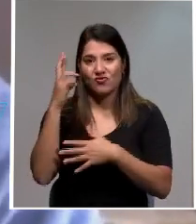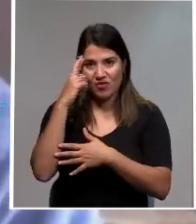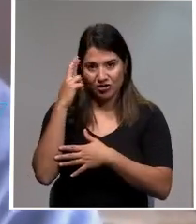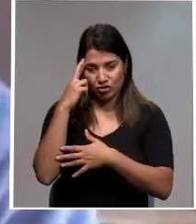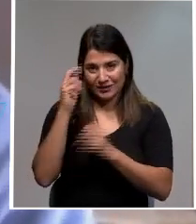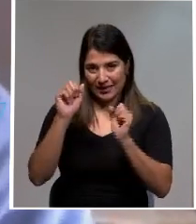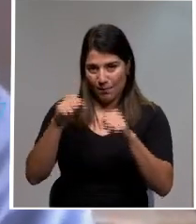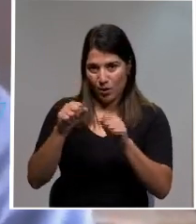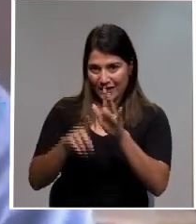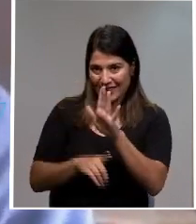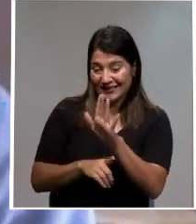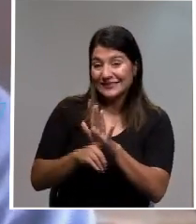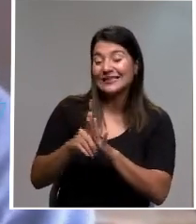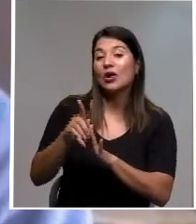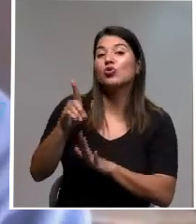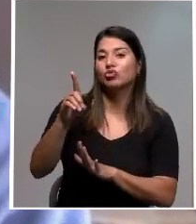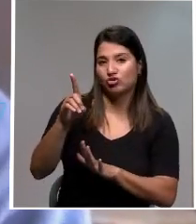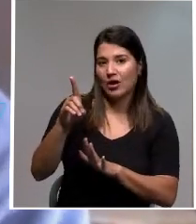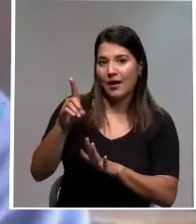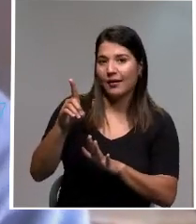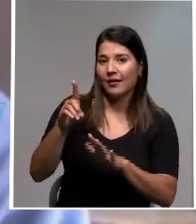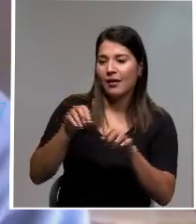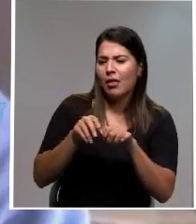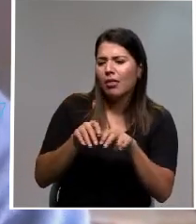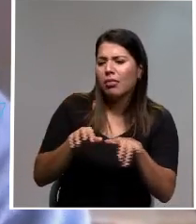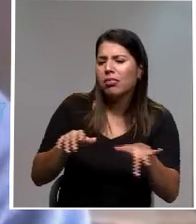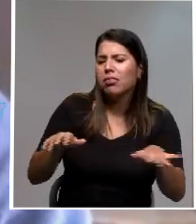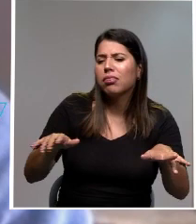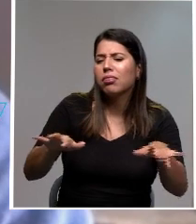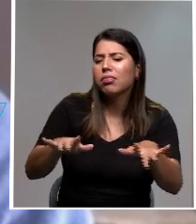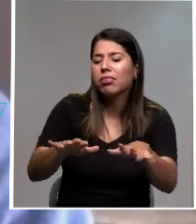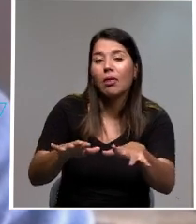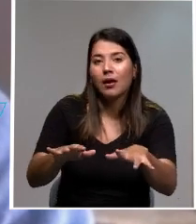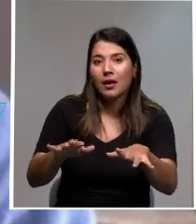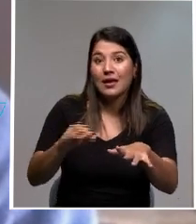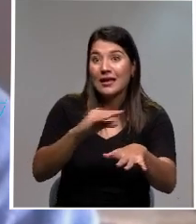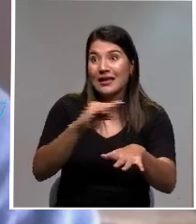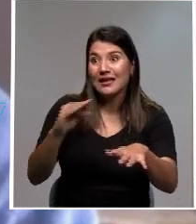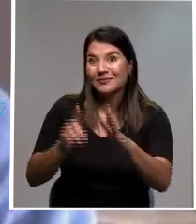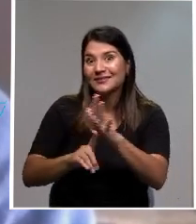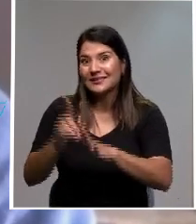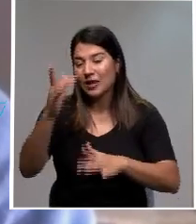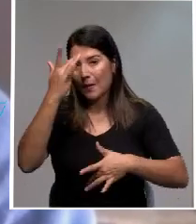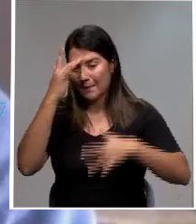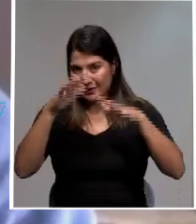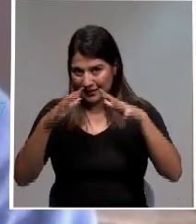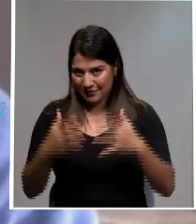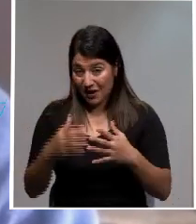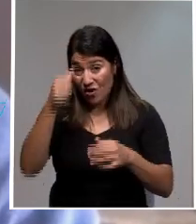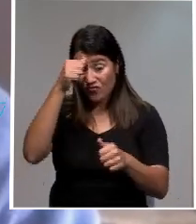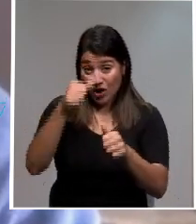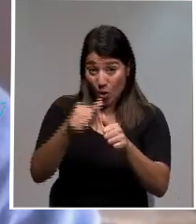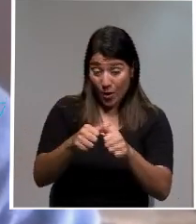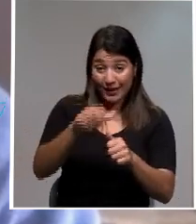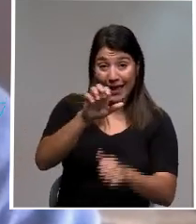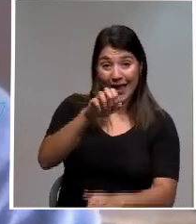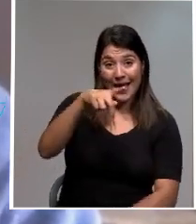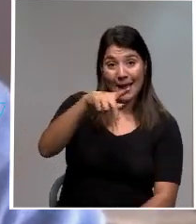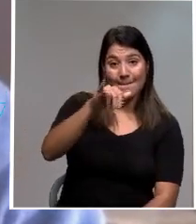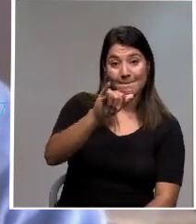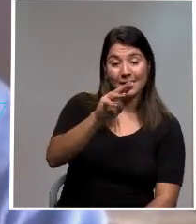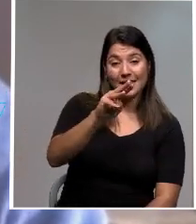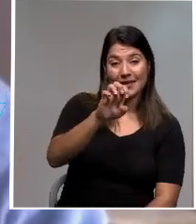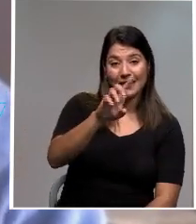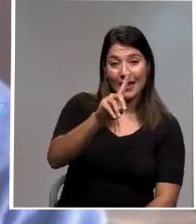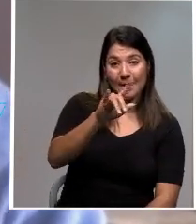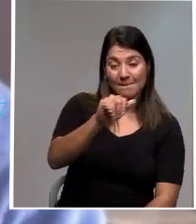que generan las condiciones para que se den las epidemias y las pandemias. Recordemos que la diferencia entre epidemia y pandemia